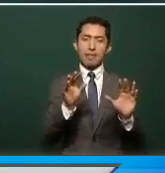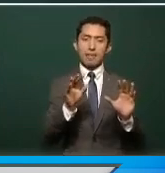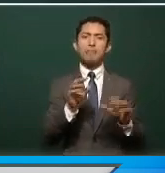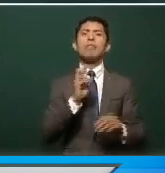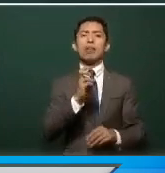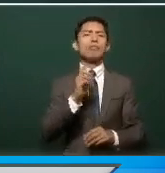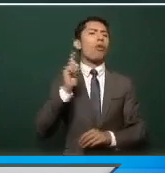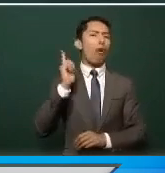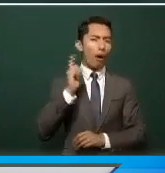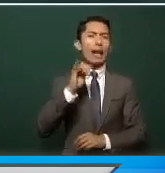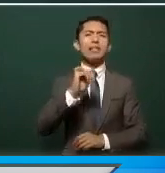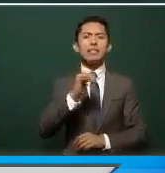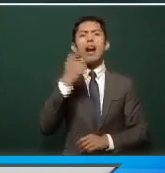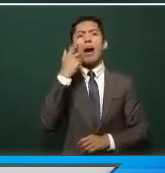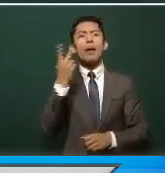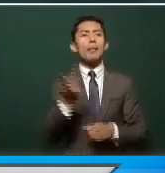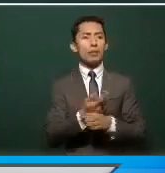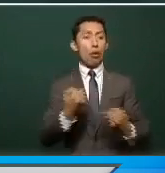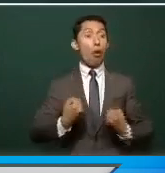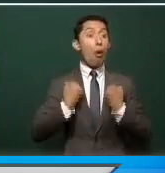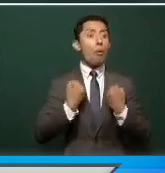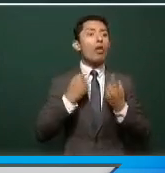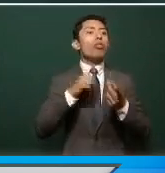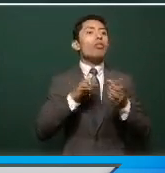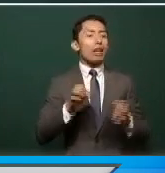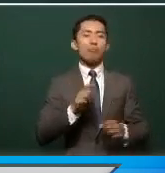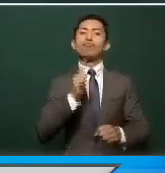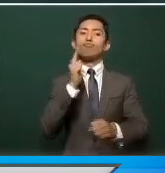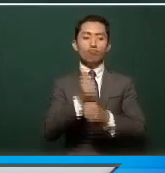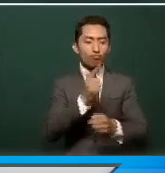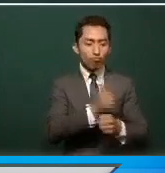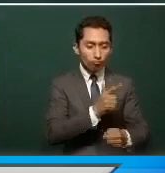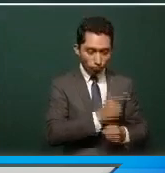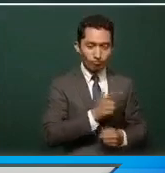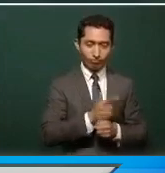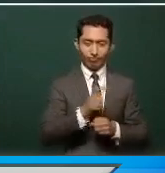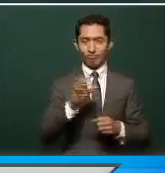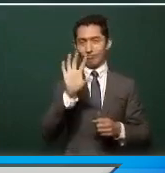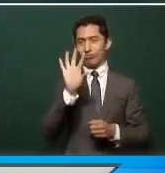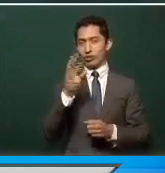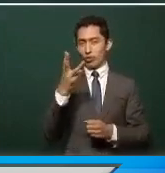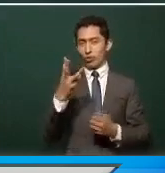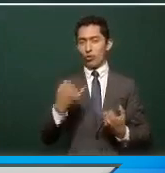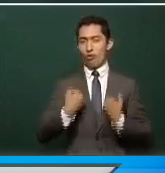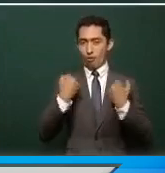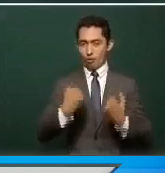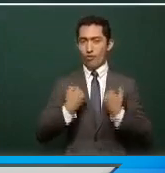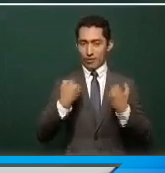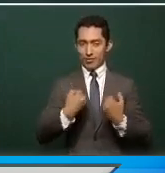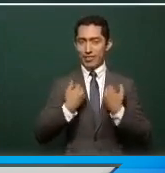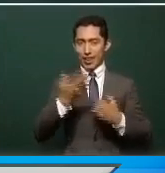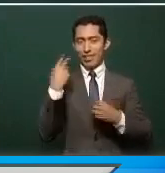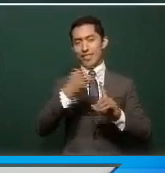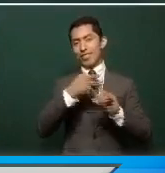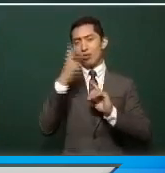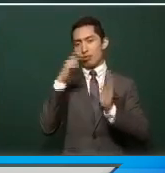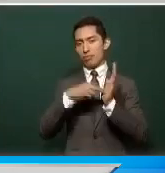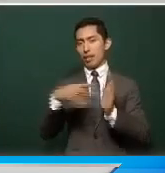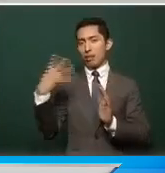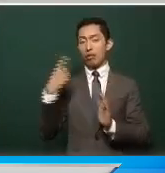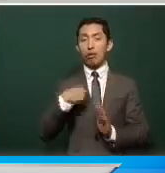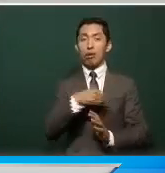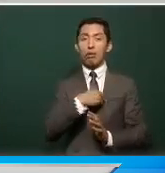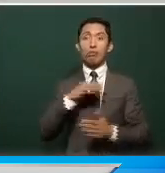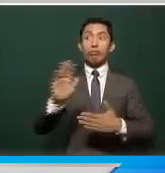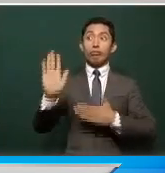se encuentren a los jóvenes de Ayotzinapa. Hay una comisión y se trabaja intensamente todos los días para la localización